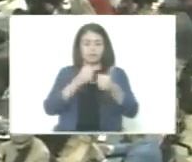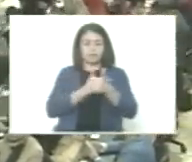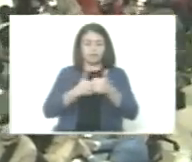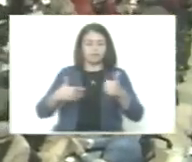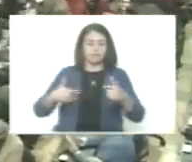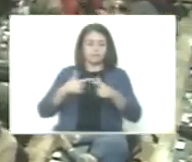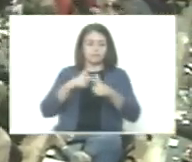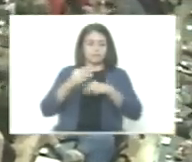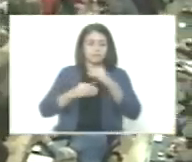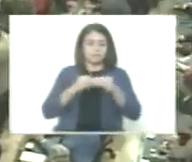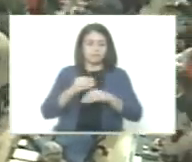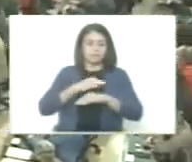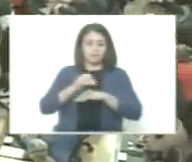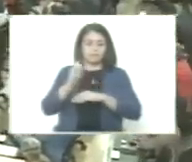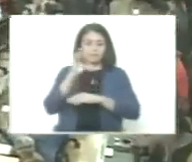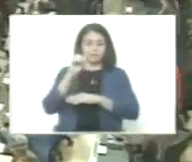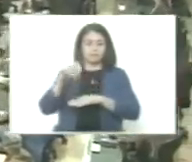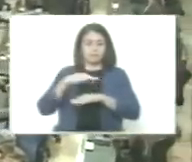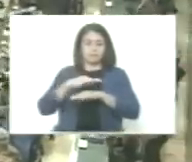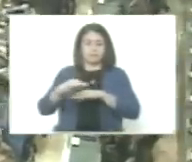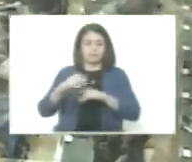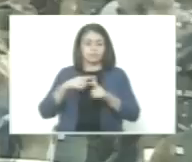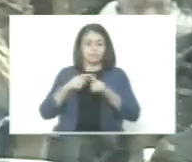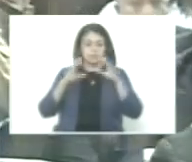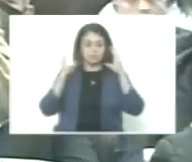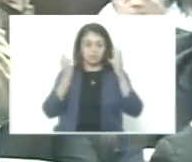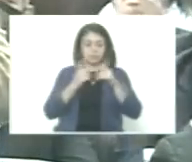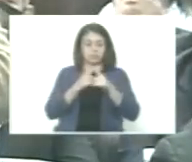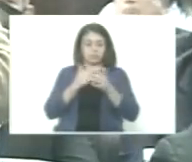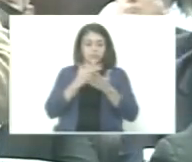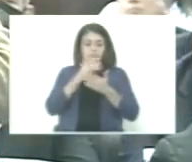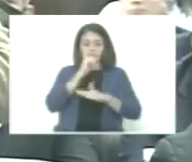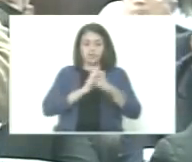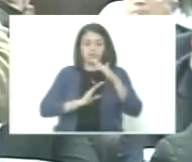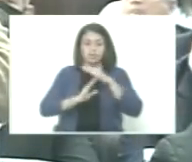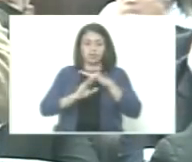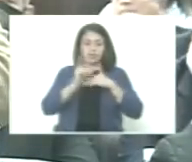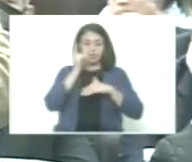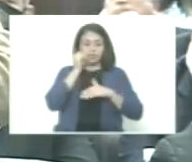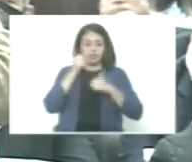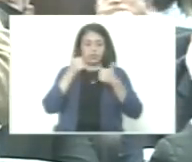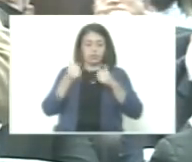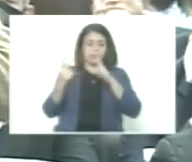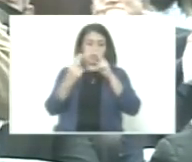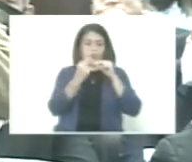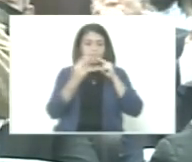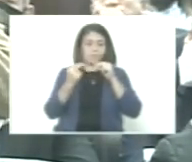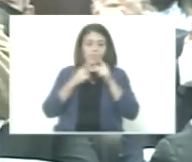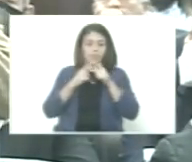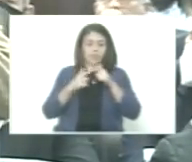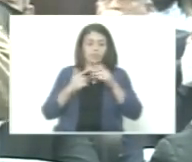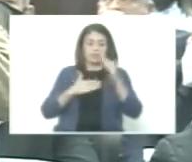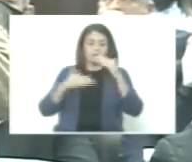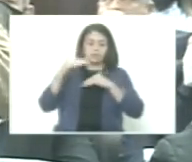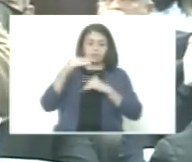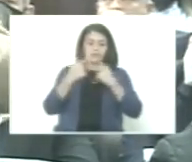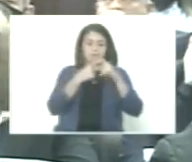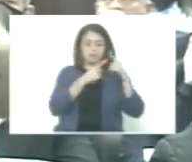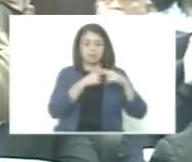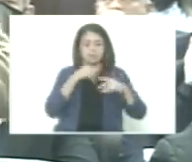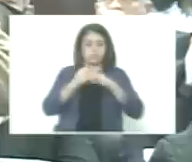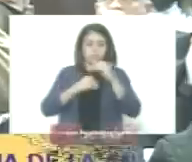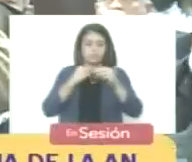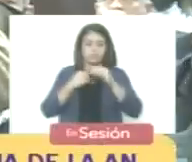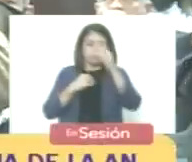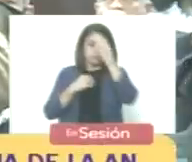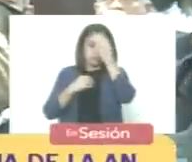del Consejo Municipal. Andaba en su pequeño volvaje, siempre un hombre humilde, siempre un hombre de buena conversa, por encima de nuestras diferencias, que las teníamos